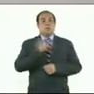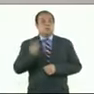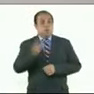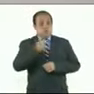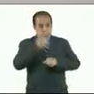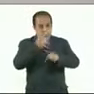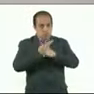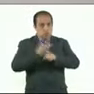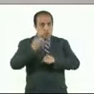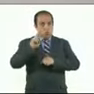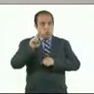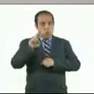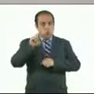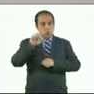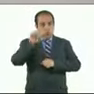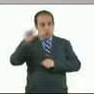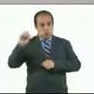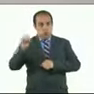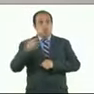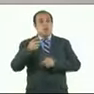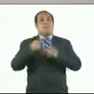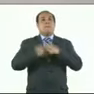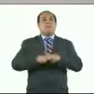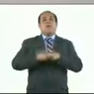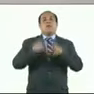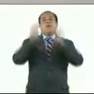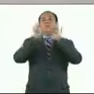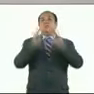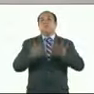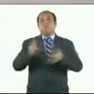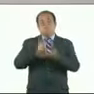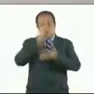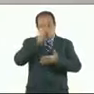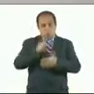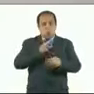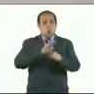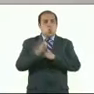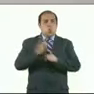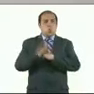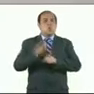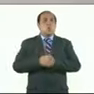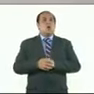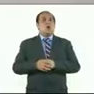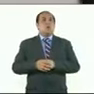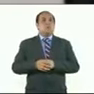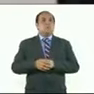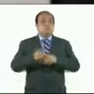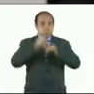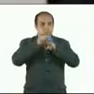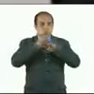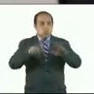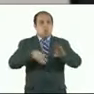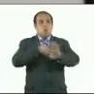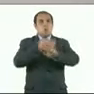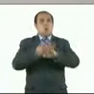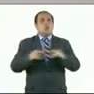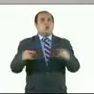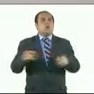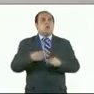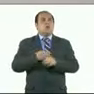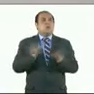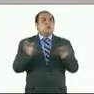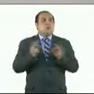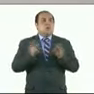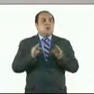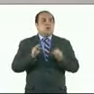la temporada invernal en la Ciudad de México, ¿cuál es la campaña contra el frío y sobre todo qué zonas vulnerables pues van a atender en